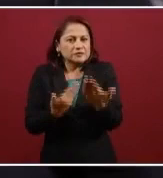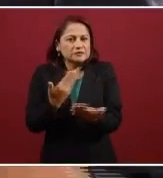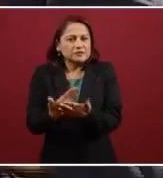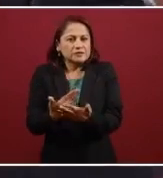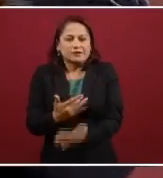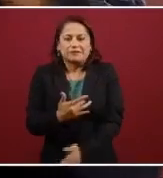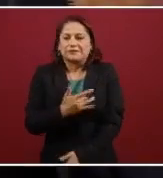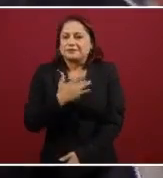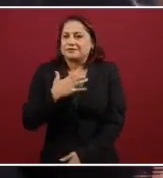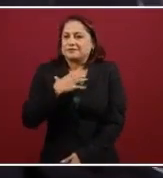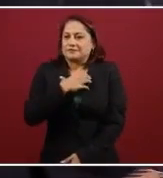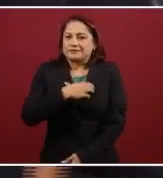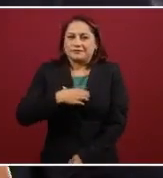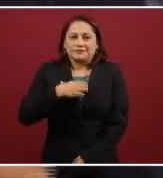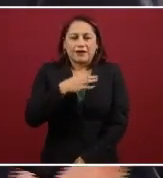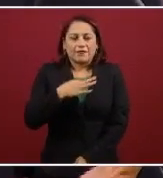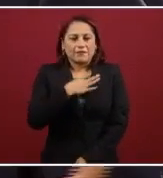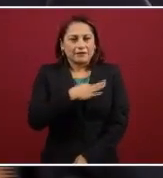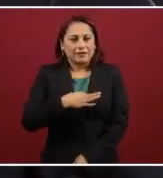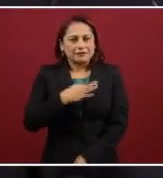Entonces, y no…